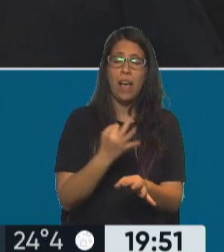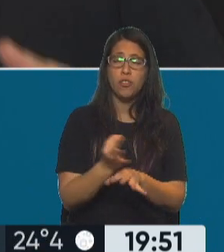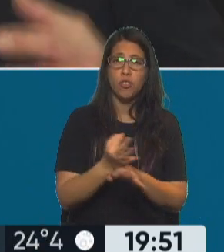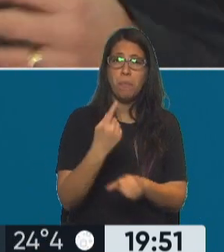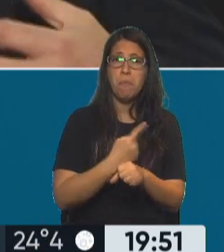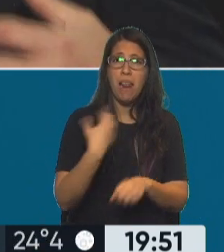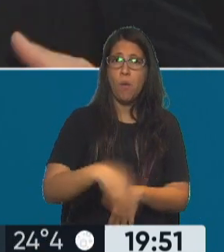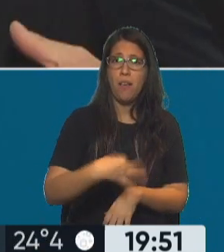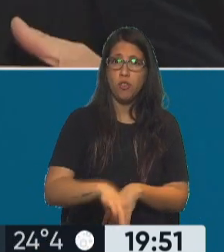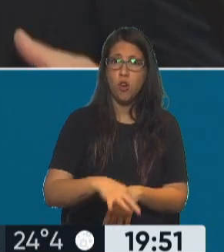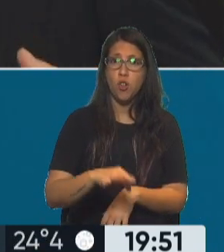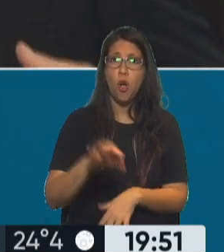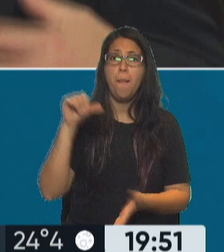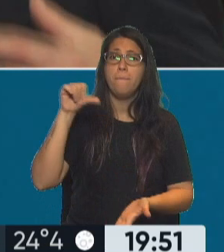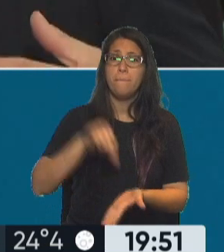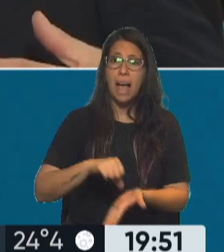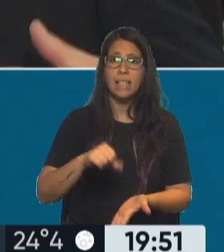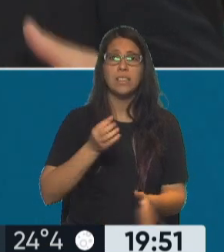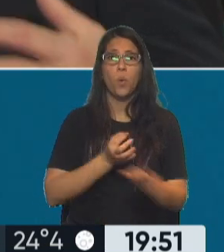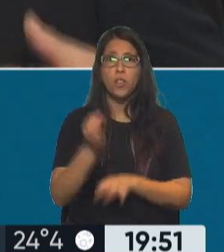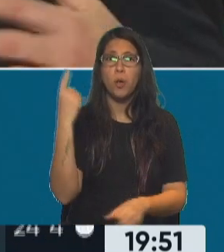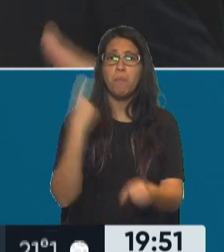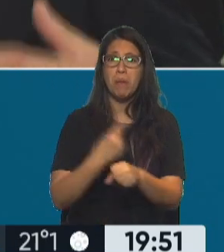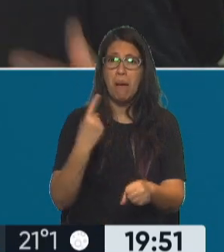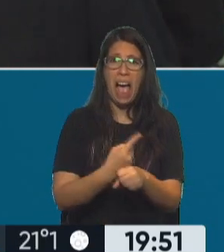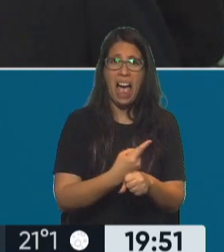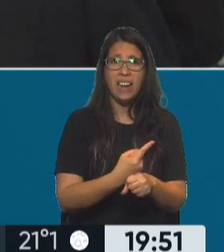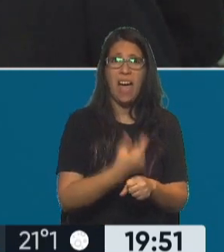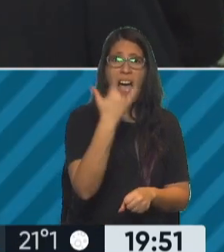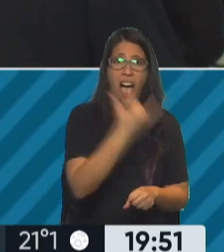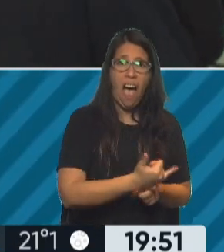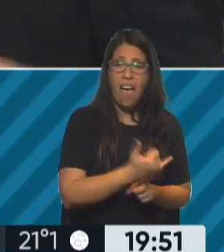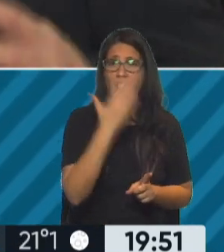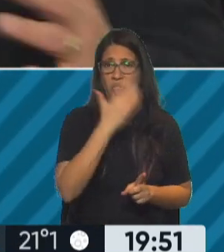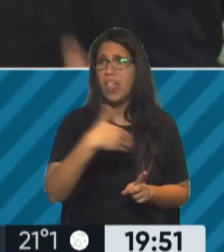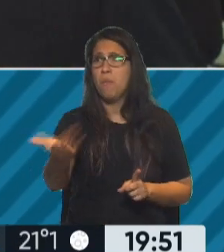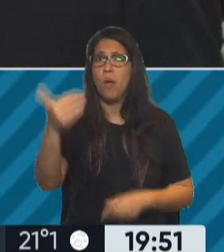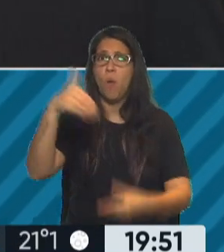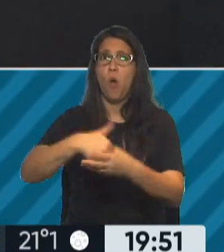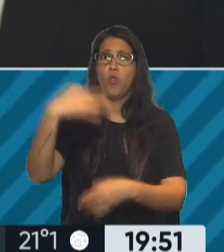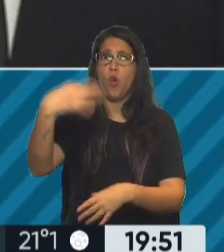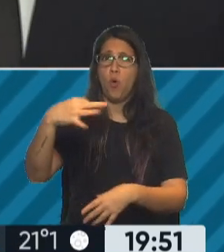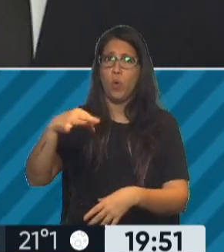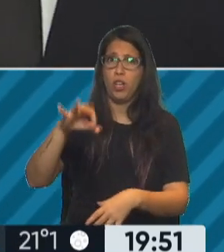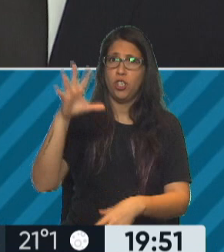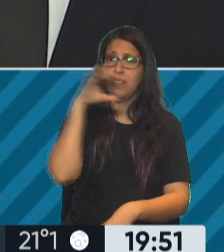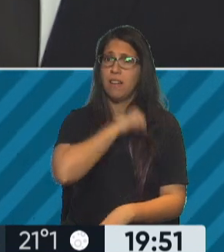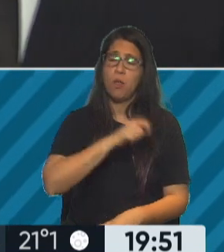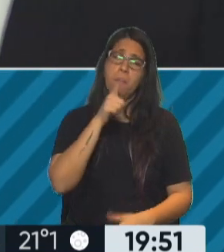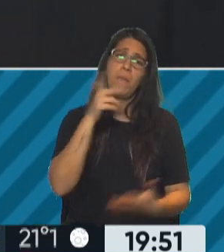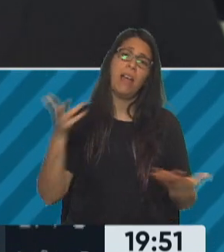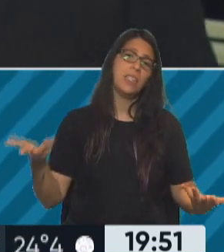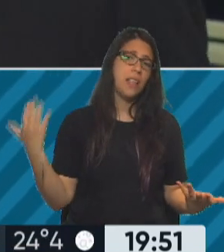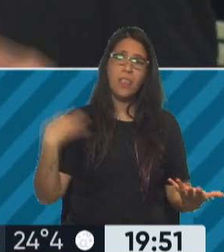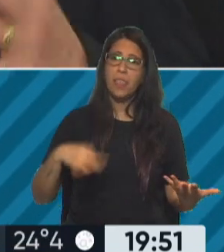obligatoria. Somos un país que tuvo educación primaria antes de tener voto universal y secreto. Sí, sí, bueno, claro. me parece que claramente hay